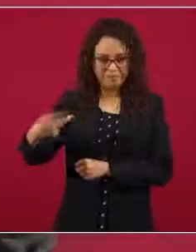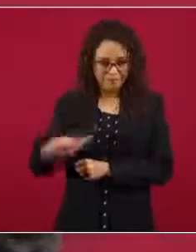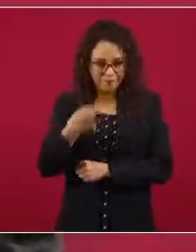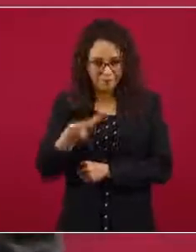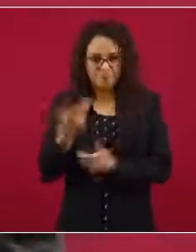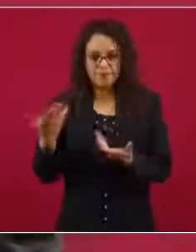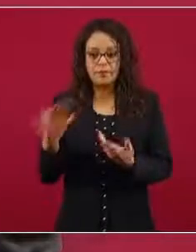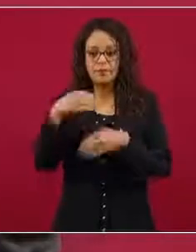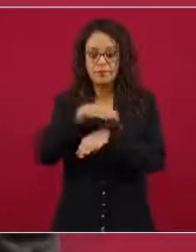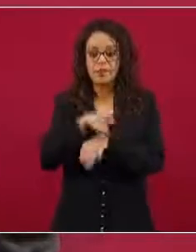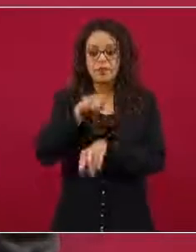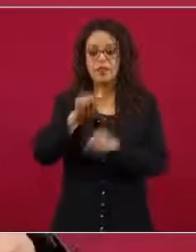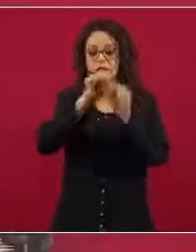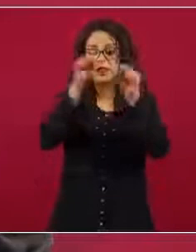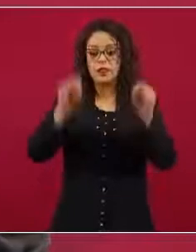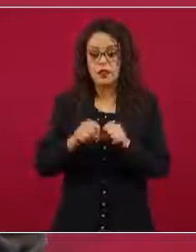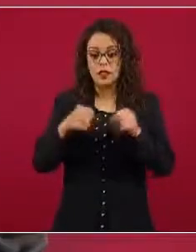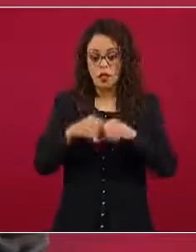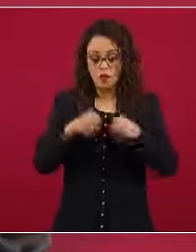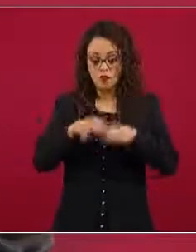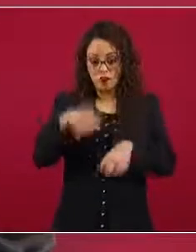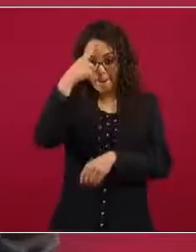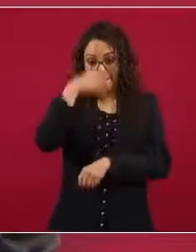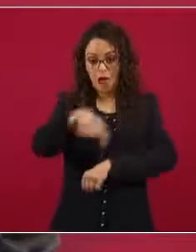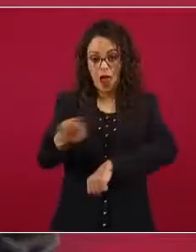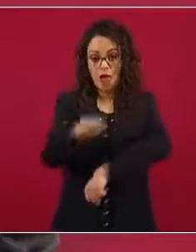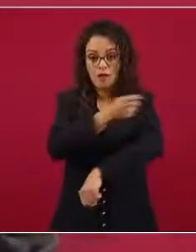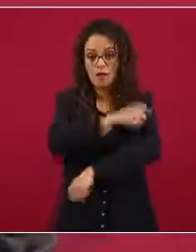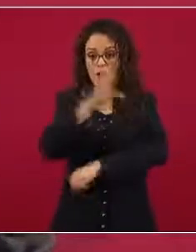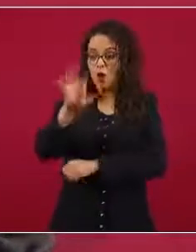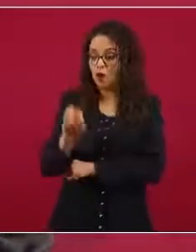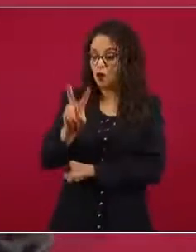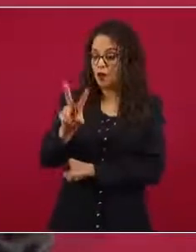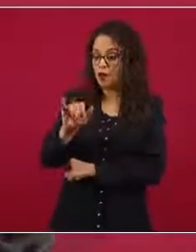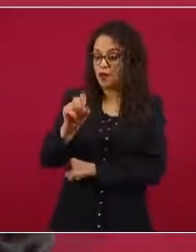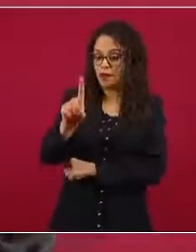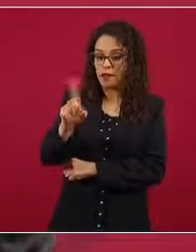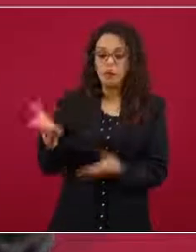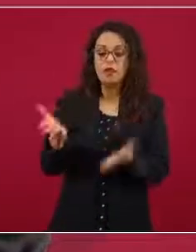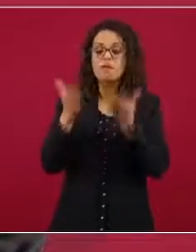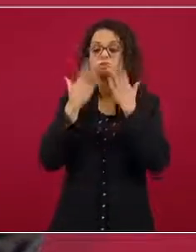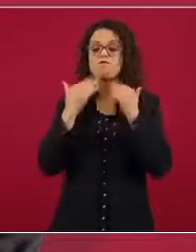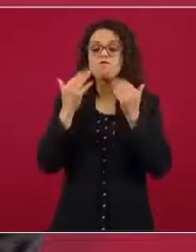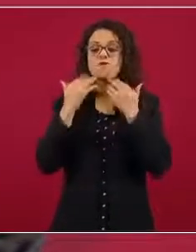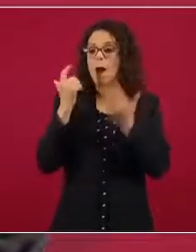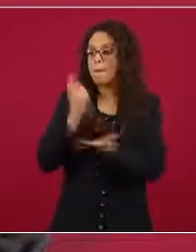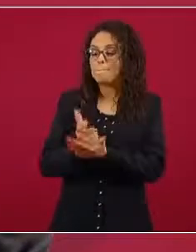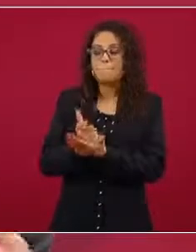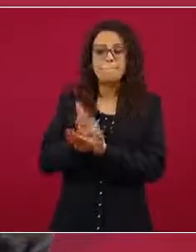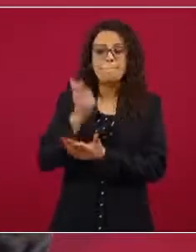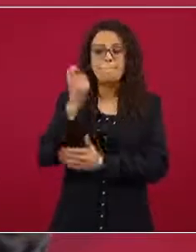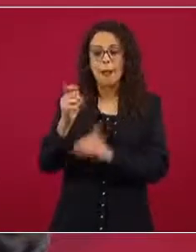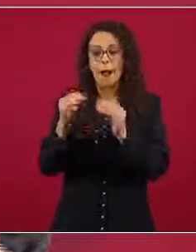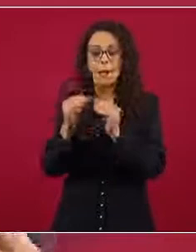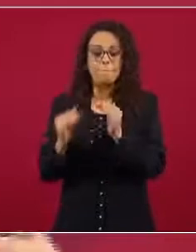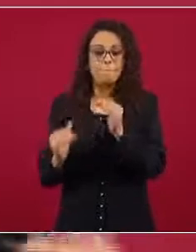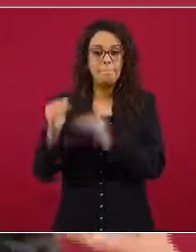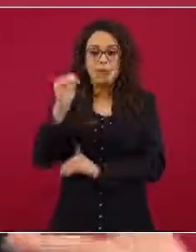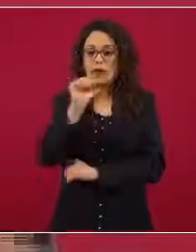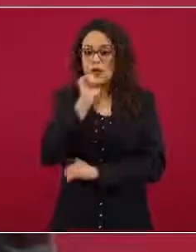sistema de información del que estoy hablando para la vacunación COVID no tuvo un costo adicional, se